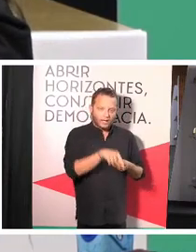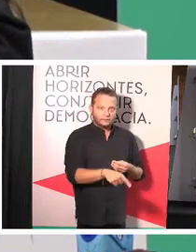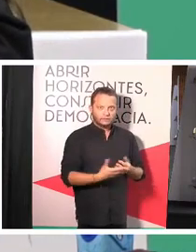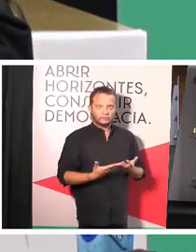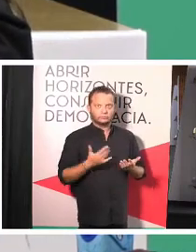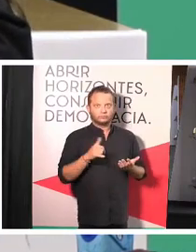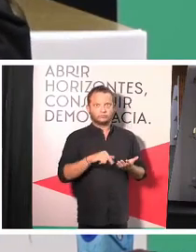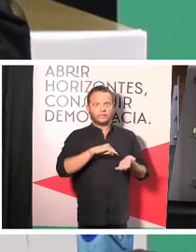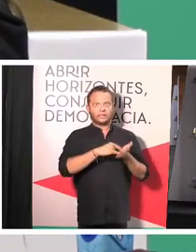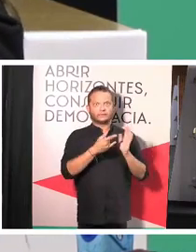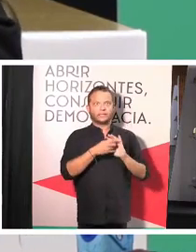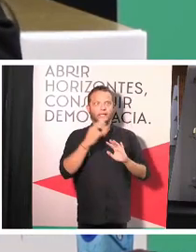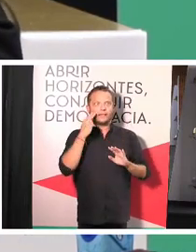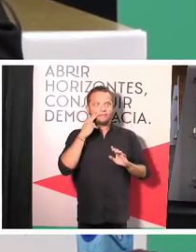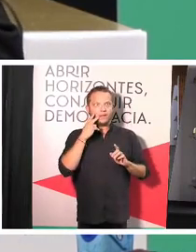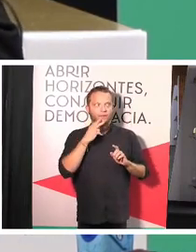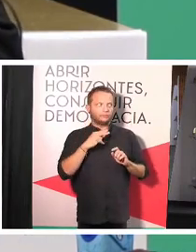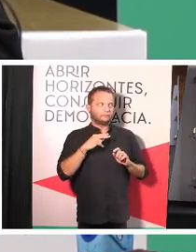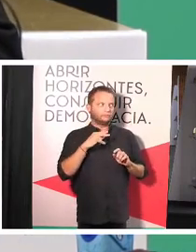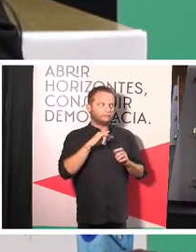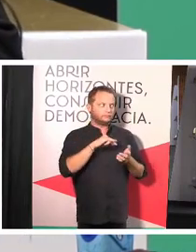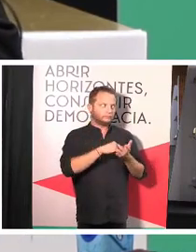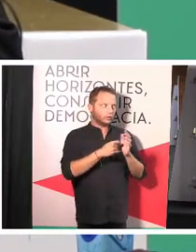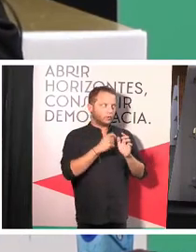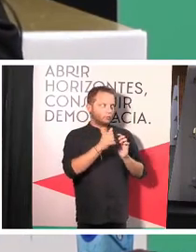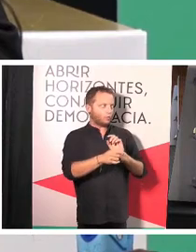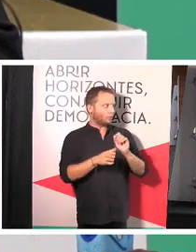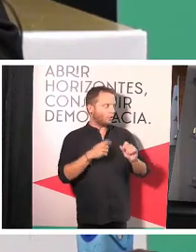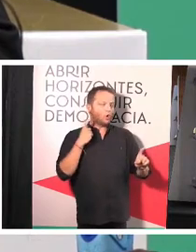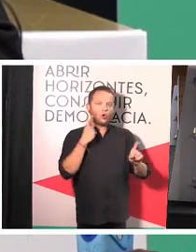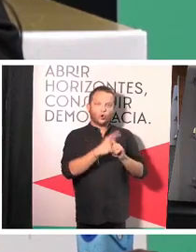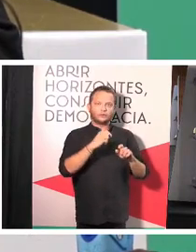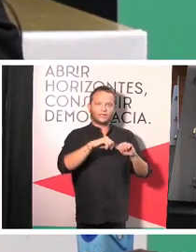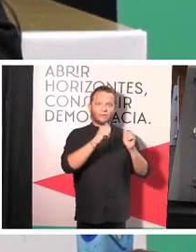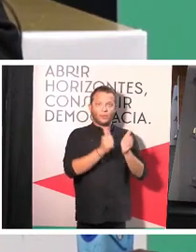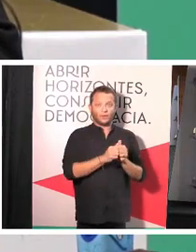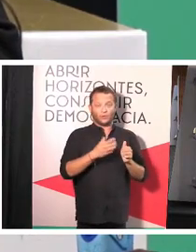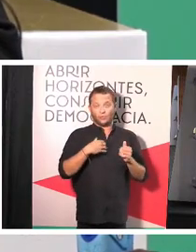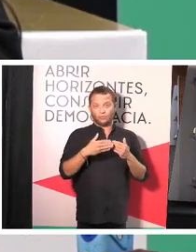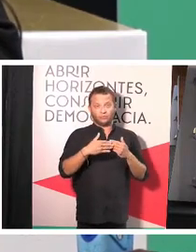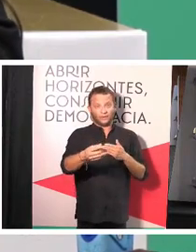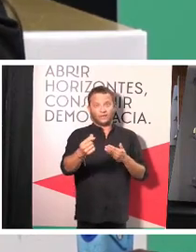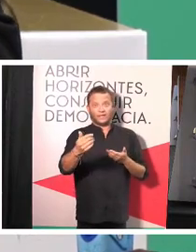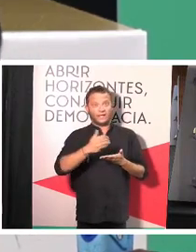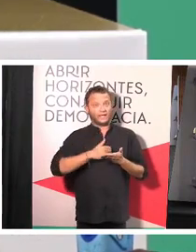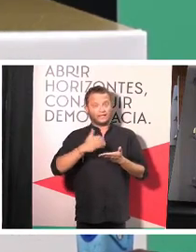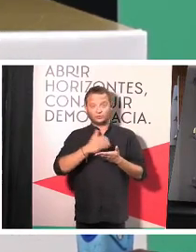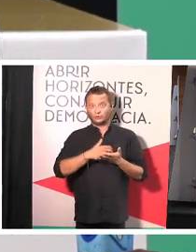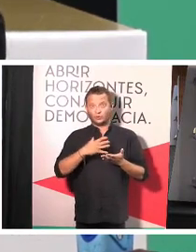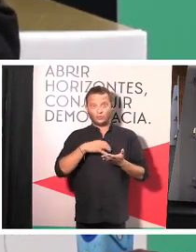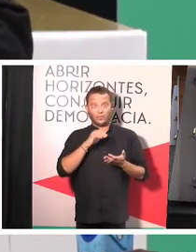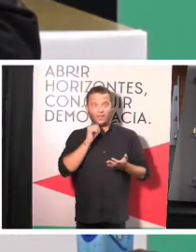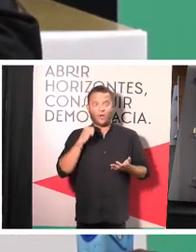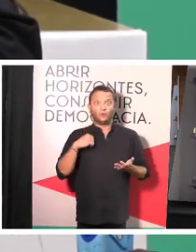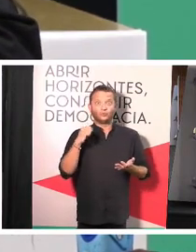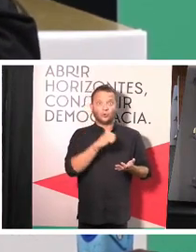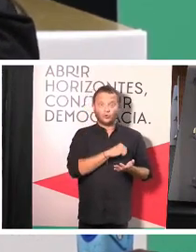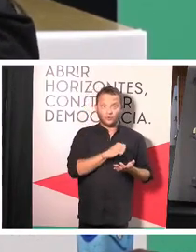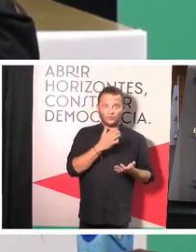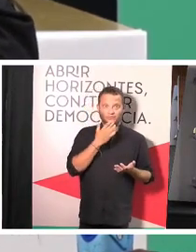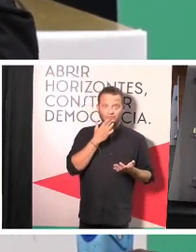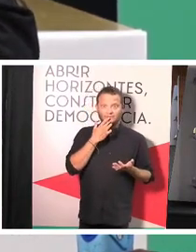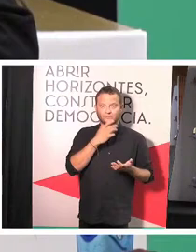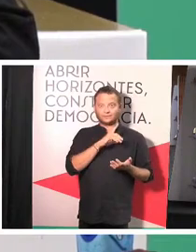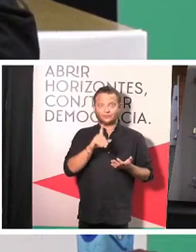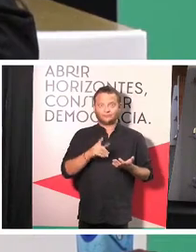a través de la técnica del miedo también, si van contra este modelo, no podrán generar los ingresos que generan siendo autónomos, sino que se